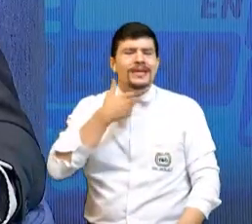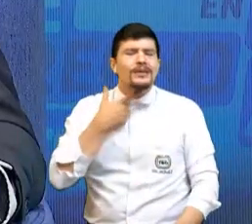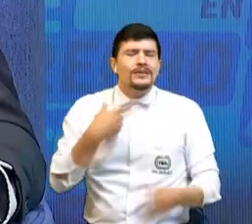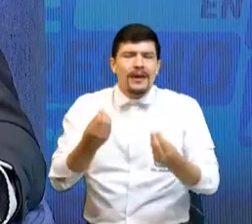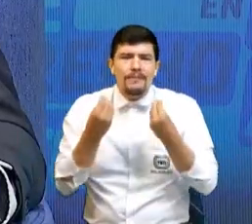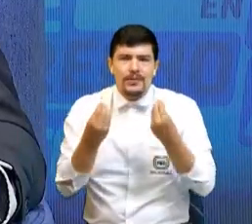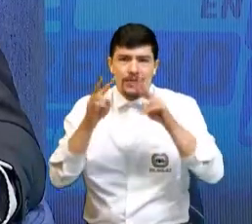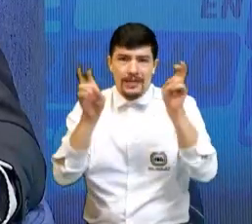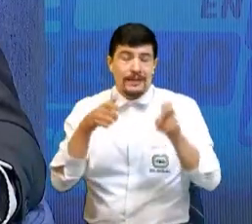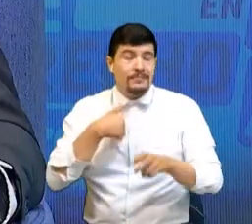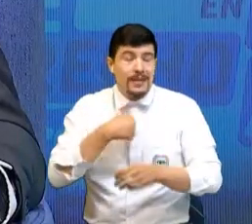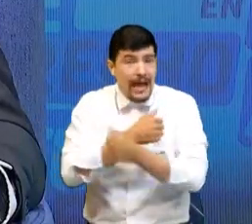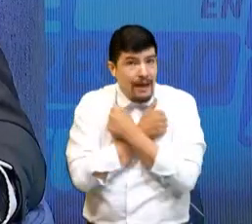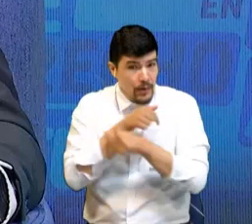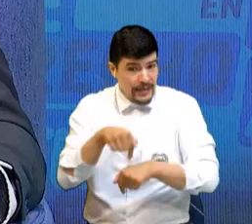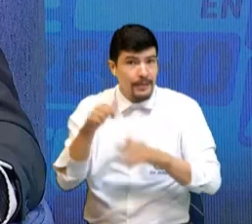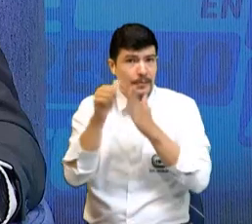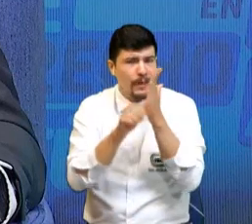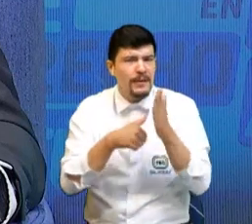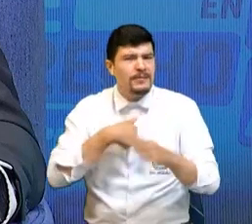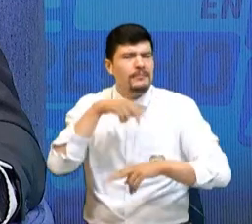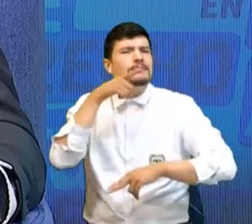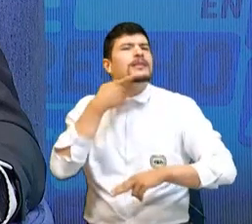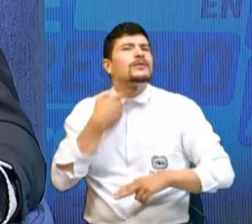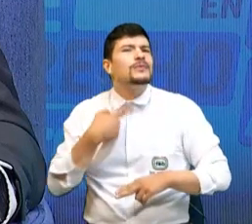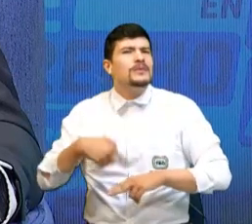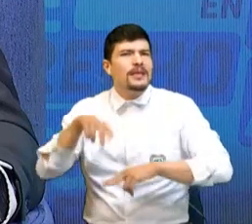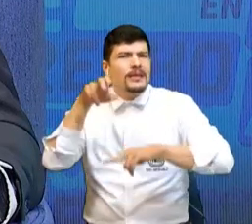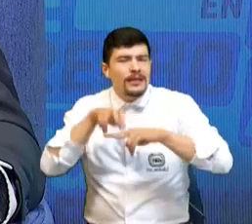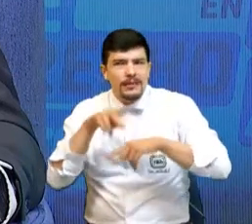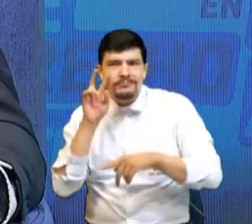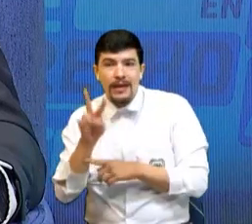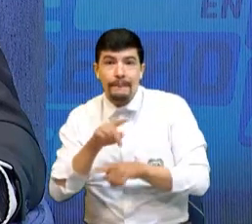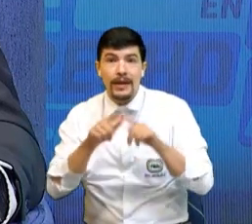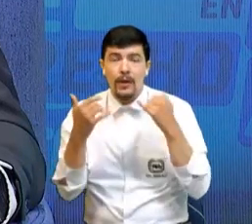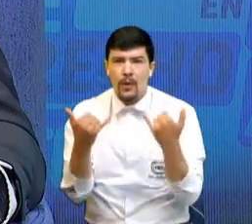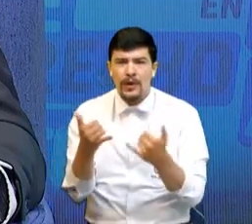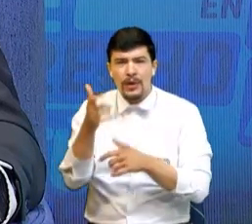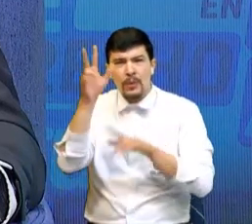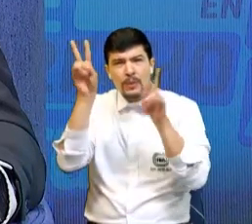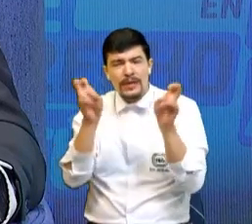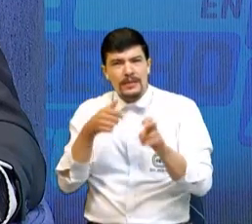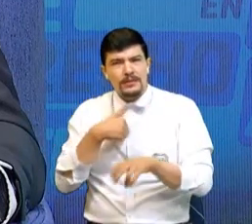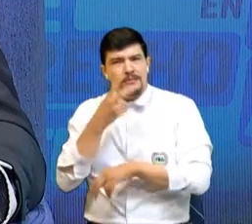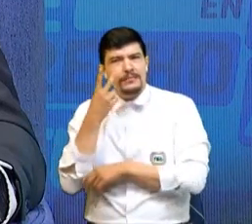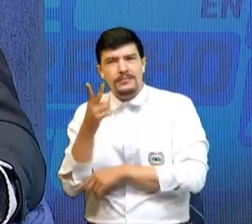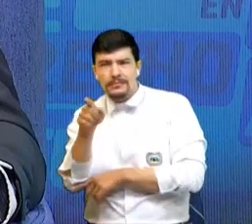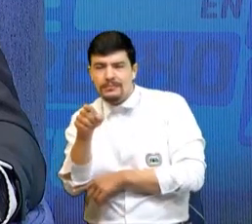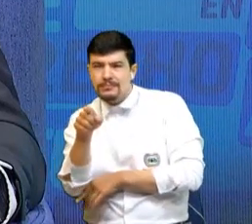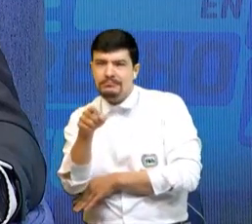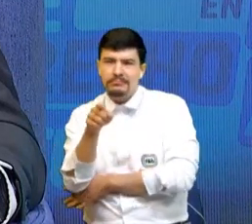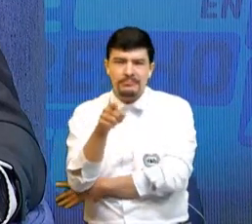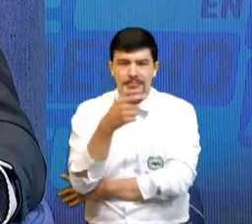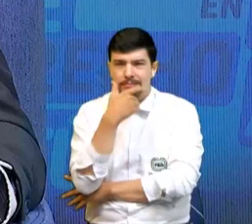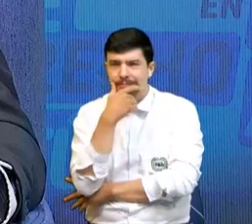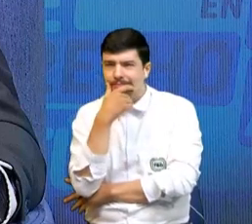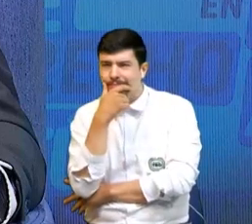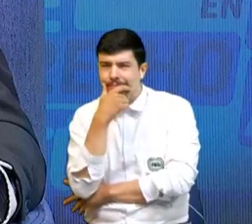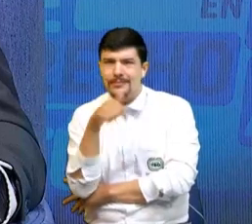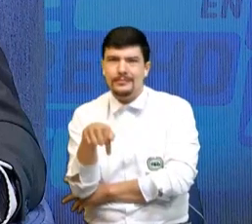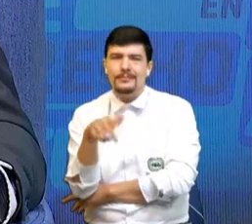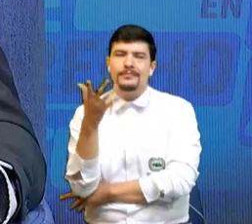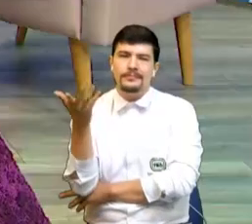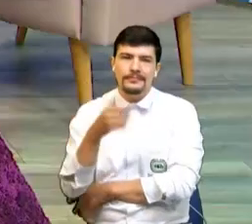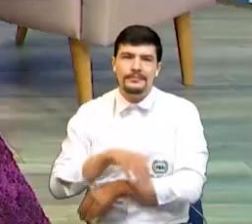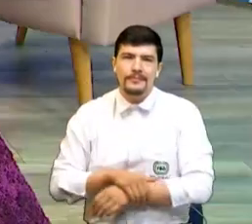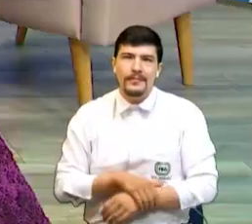soy admirador de este programa y me gusta sentarme a mirarlo, pero hoy es un tema que lo miré dentro de la carta en el patio 5 de Bucaramanga.